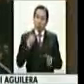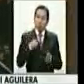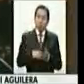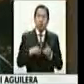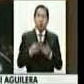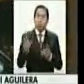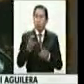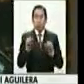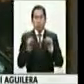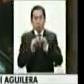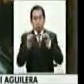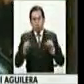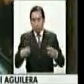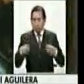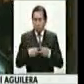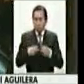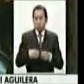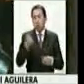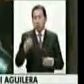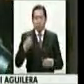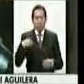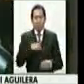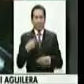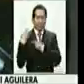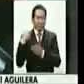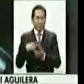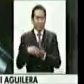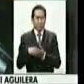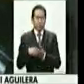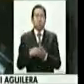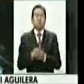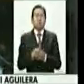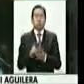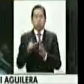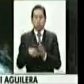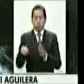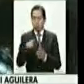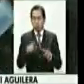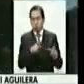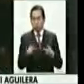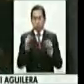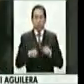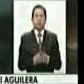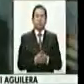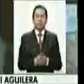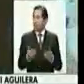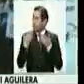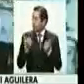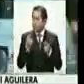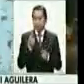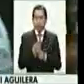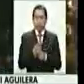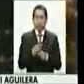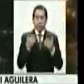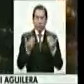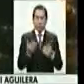de sistemas eléctricos y las otras cosas que nos corresponden para en conjunto habilitar esto de una vez. Bien, muchísimas gracias y justamente este es el